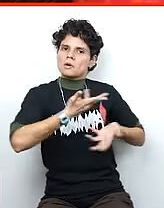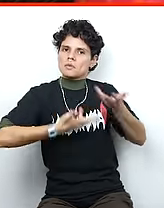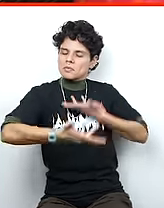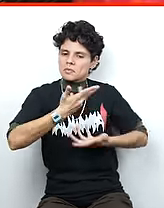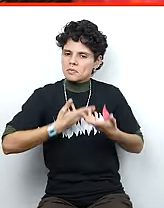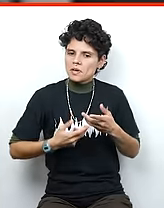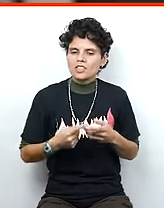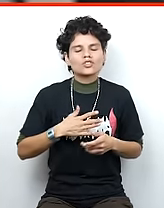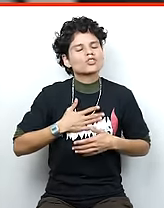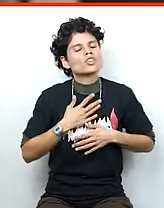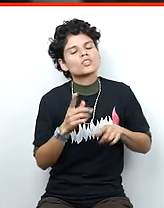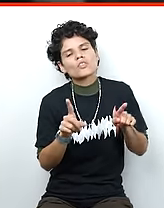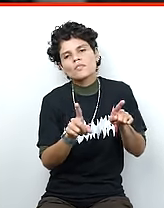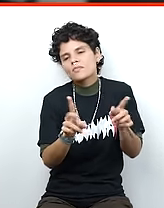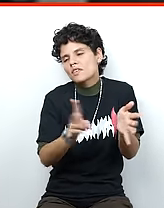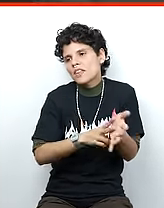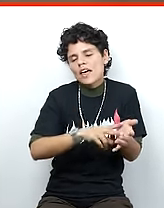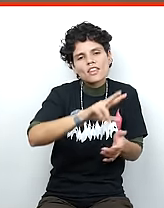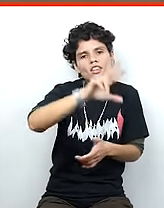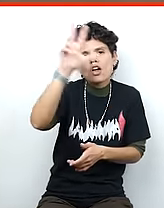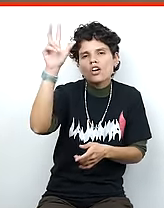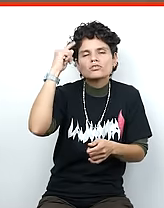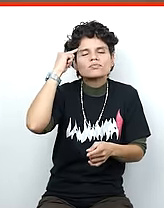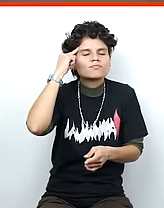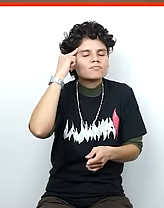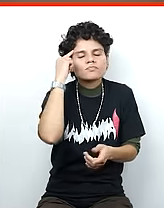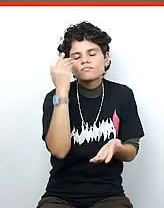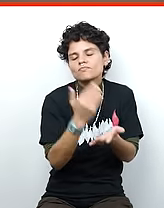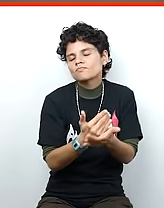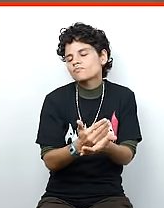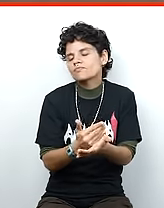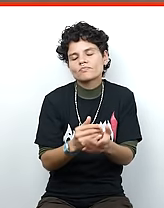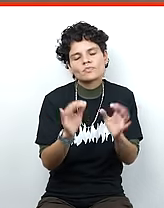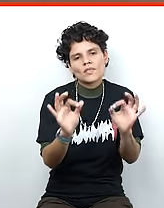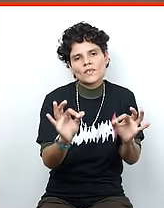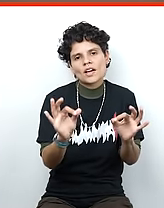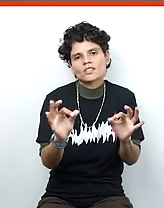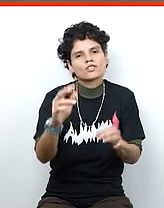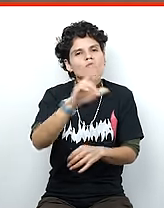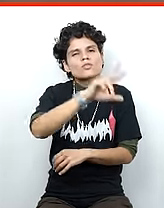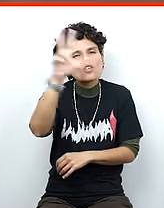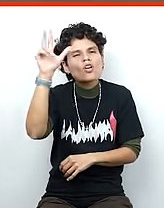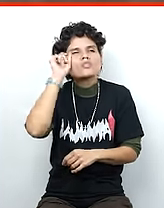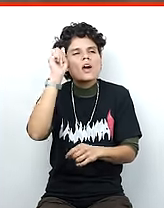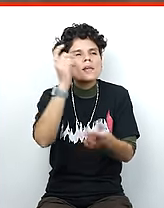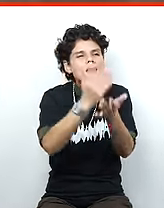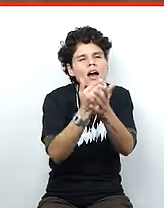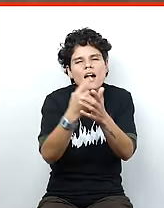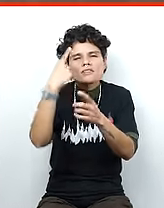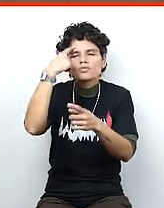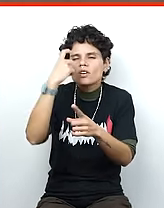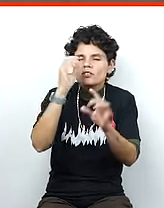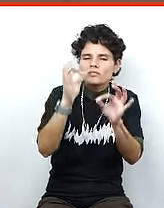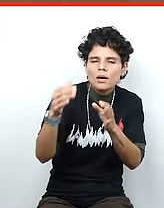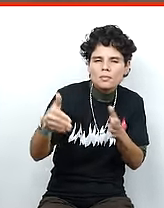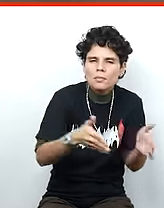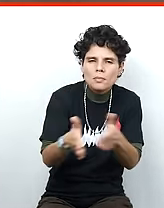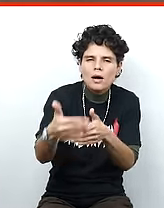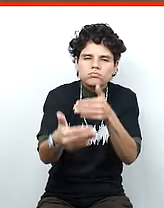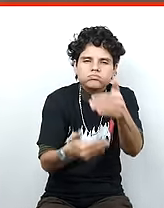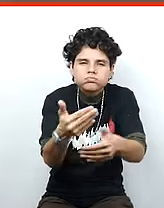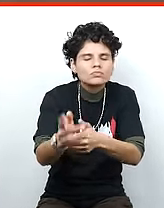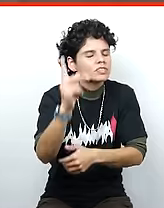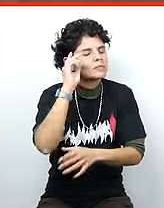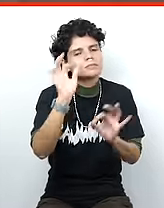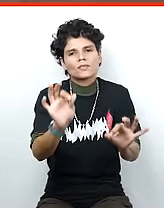porque el plan de Dios es perfecto. Siempre he sido creyente en el plan de Dios, siempre creo que todo lo que pasa, sea bueno o malo, es por alguna razón